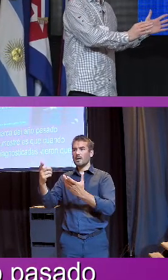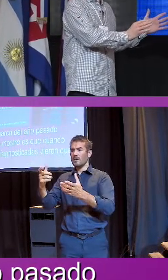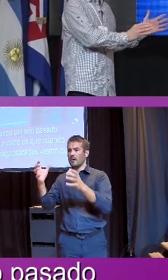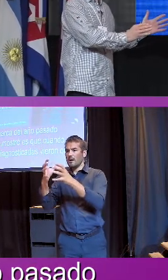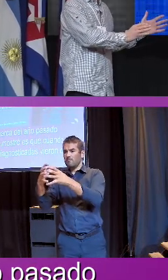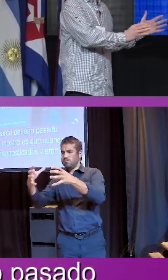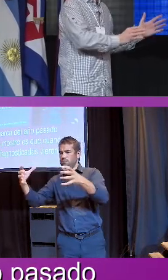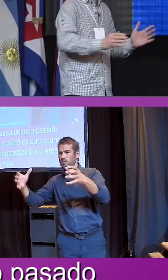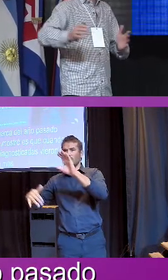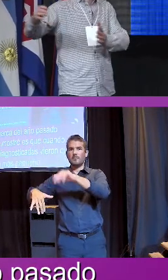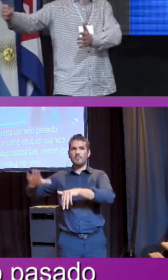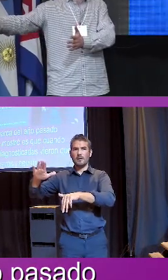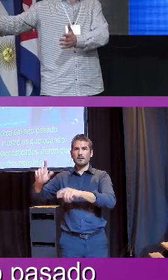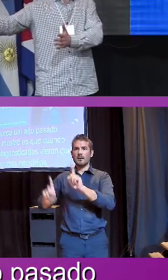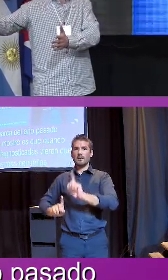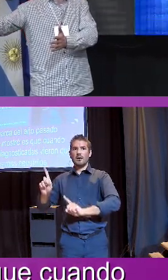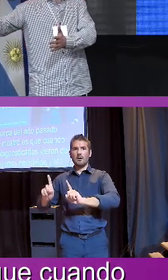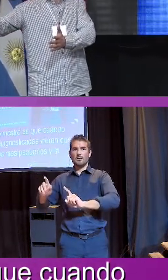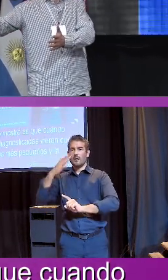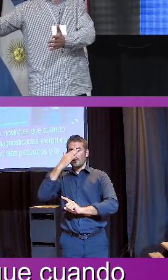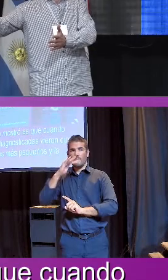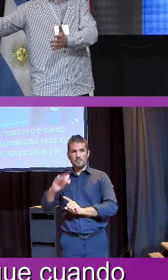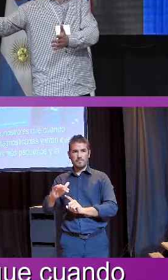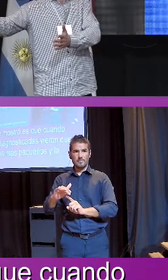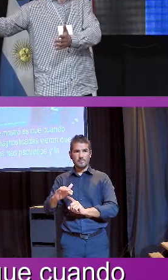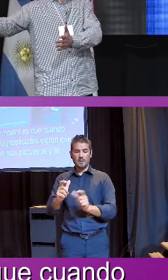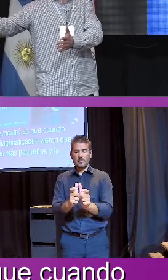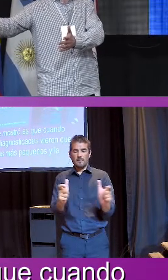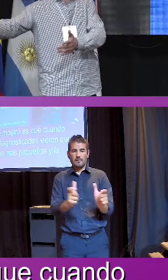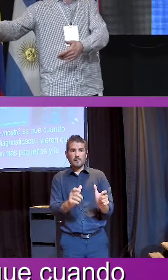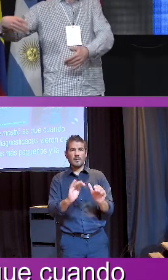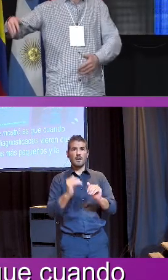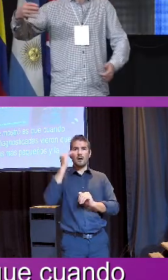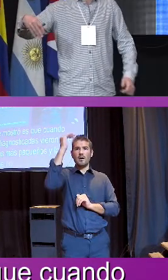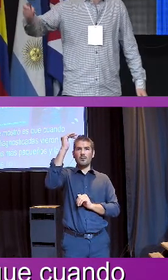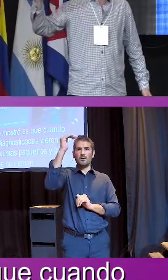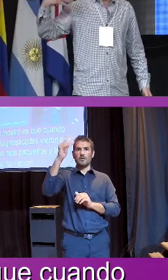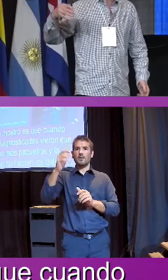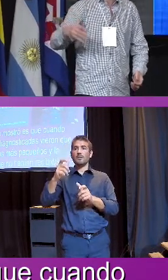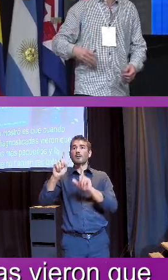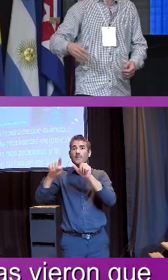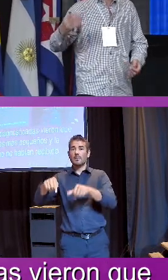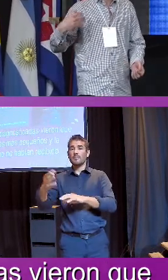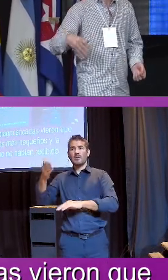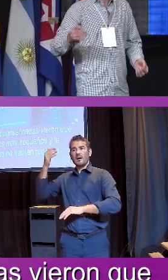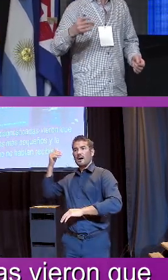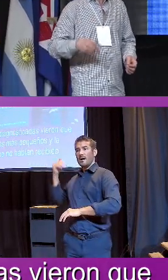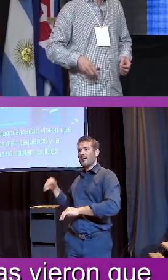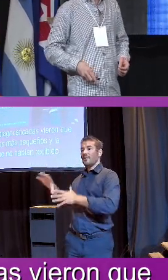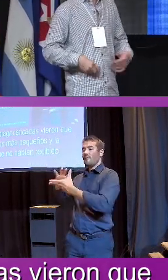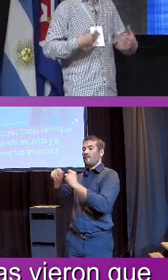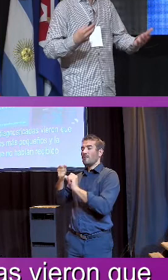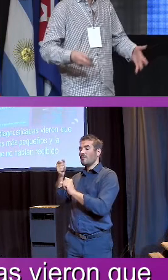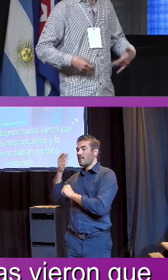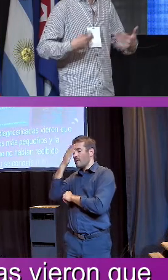primera parte, los más pequeños, y la última parte, que son los adultos que no habían recibido diagnóstico porque no se conocía o se